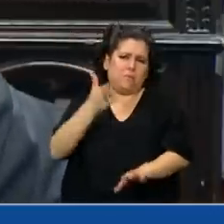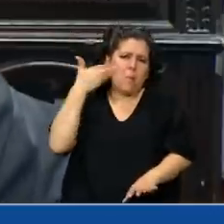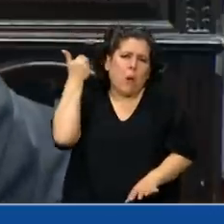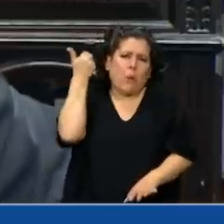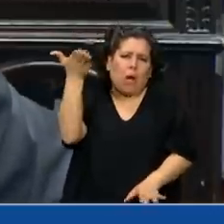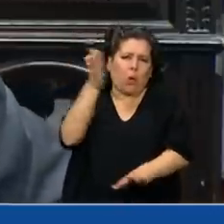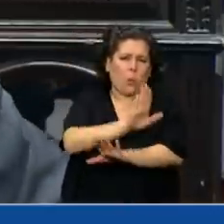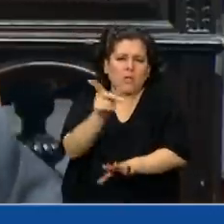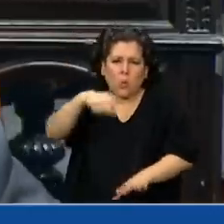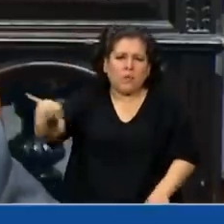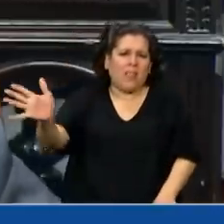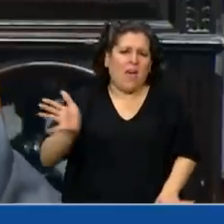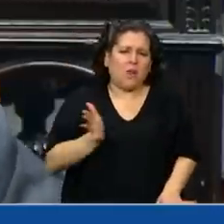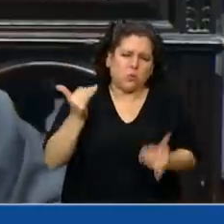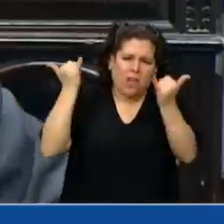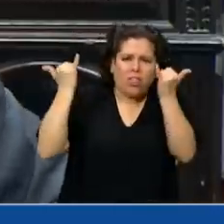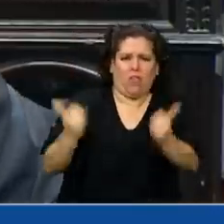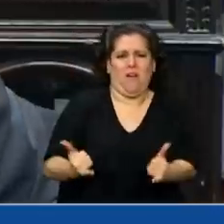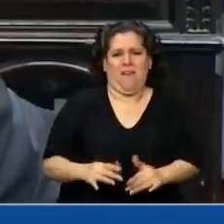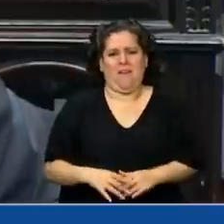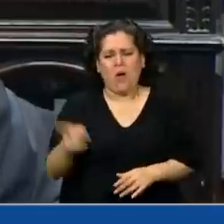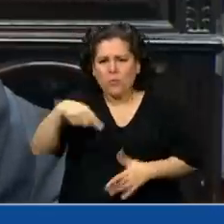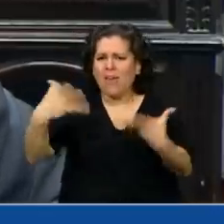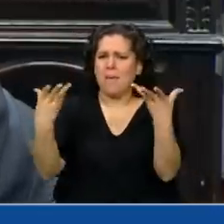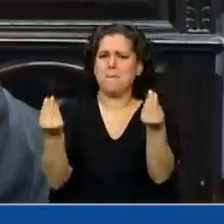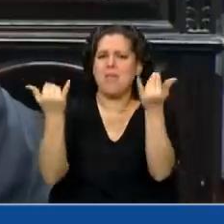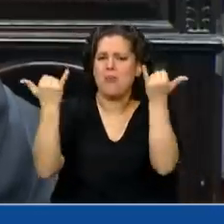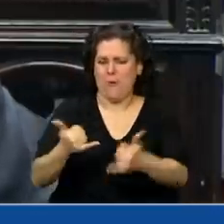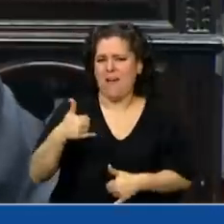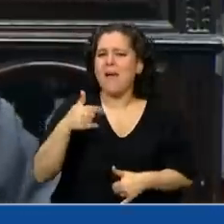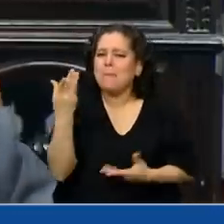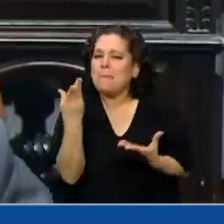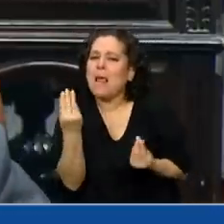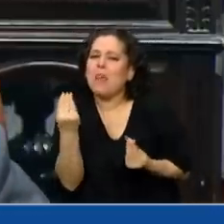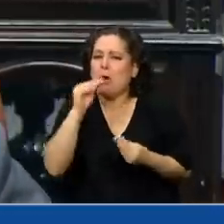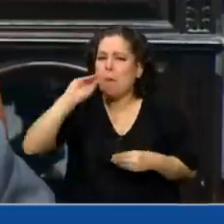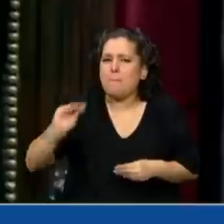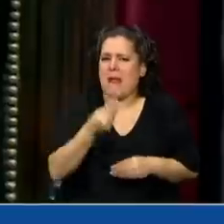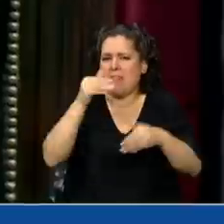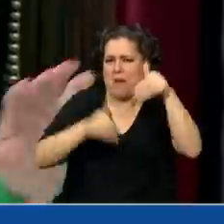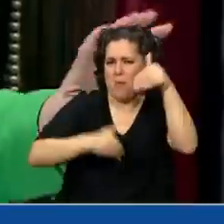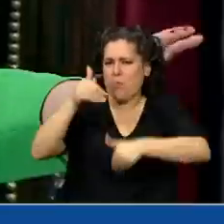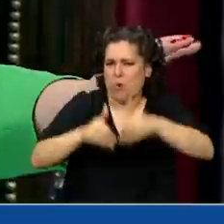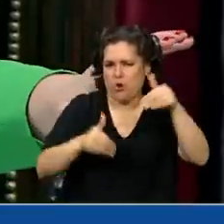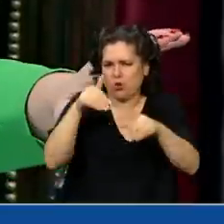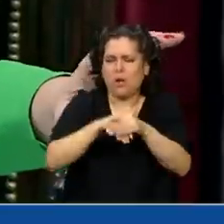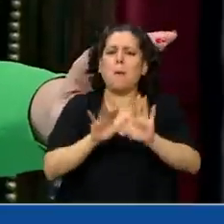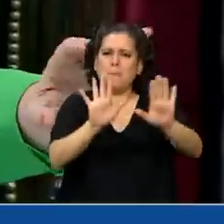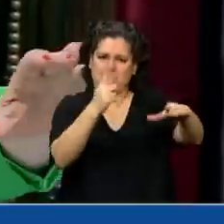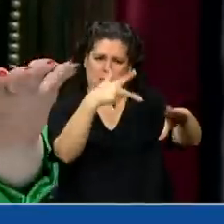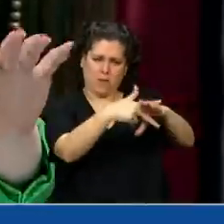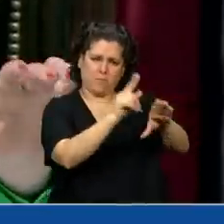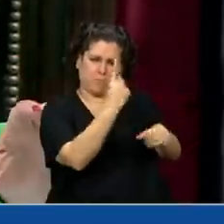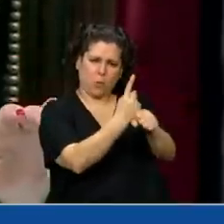Están asustados. Tienen miedo de perder votos. Diputado Leiva, esa es la diferencia. Espere un minuto, diputado